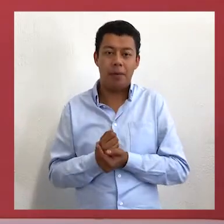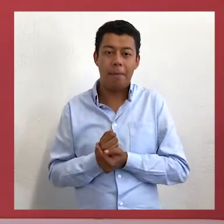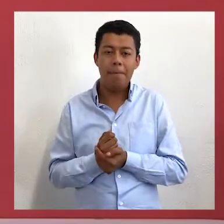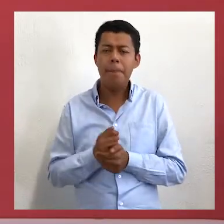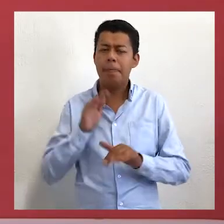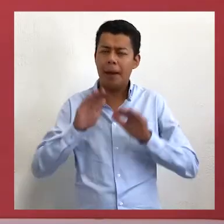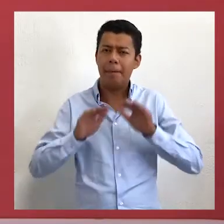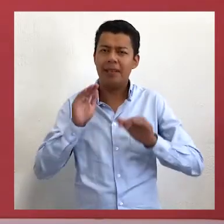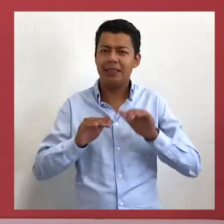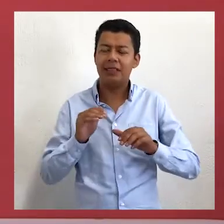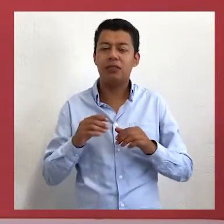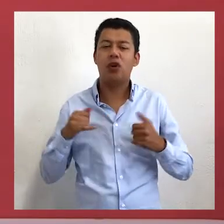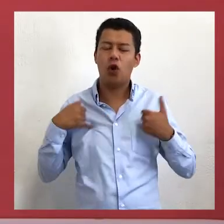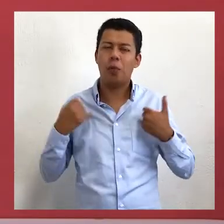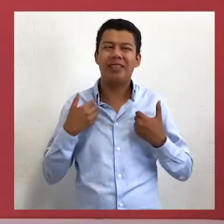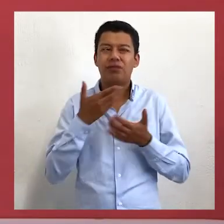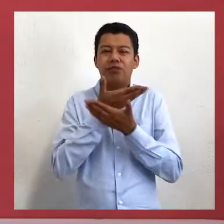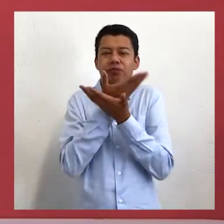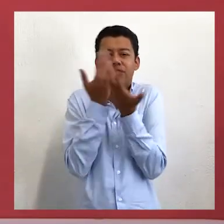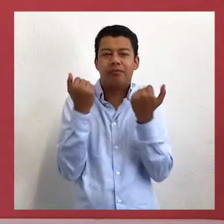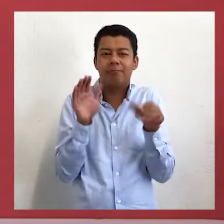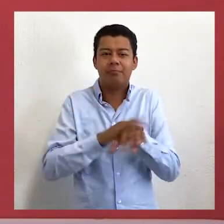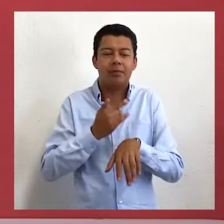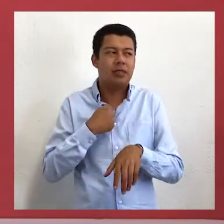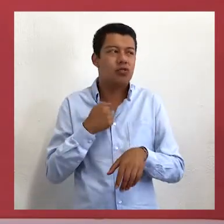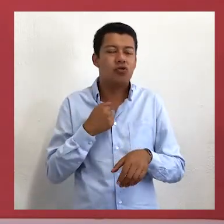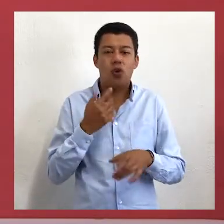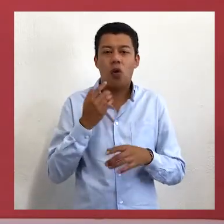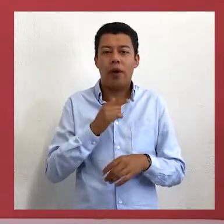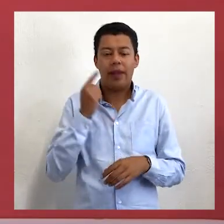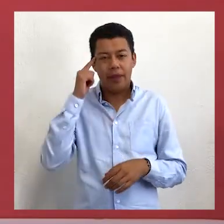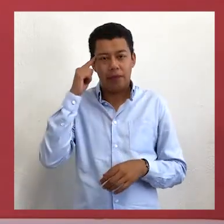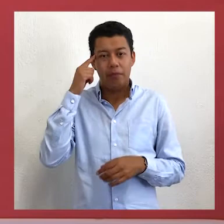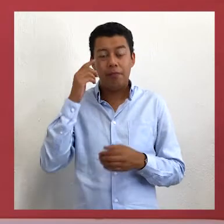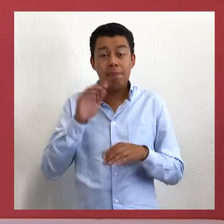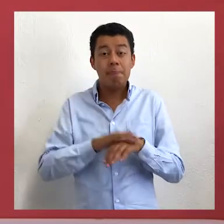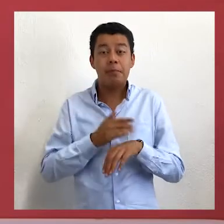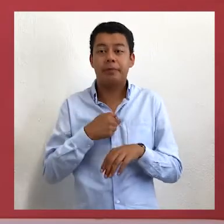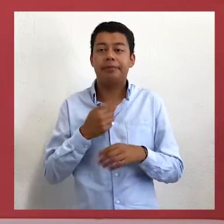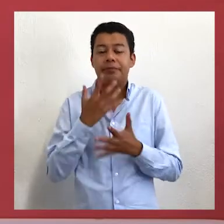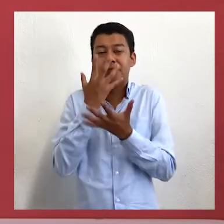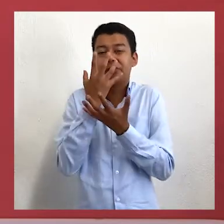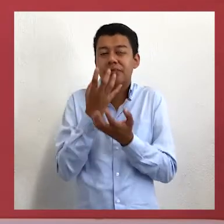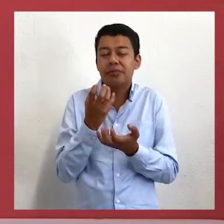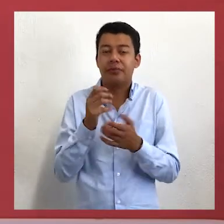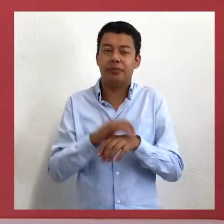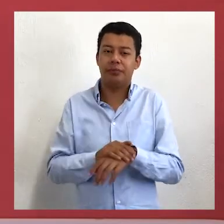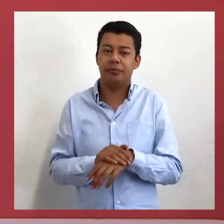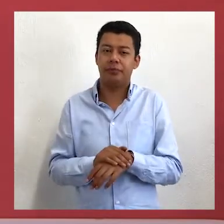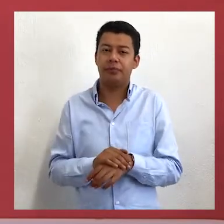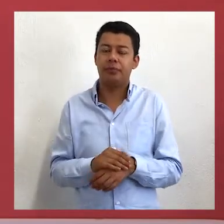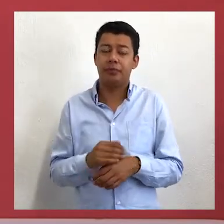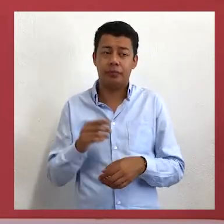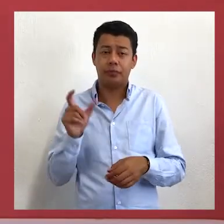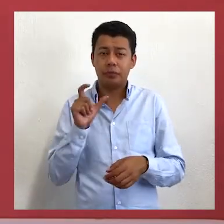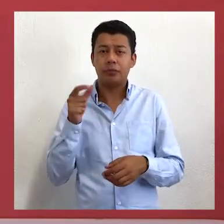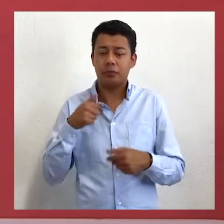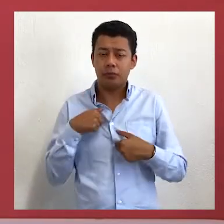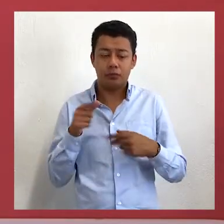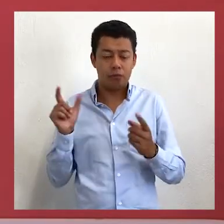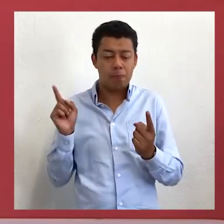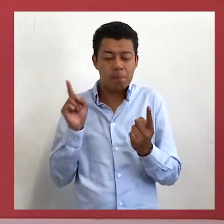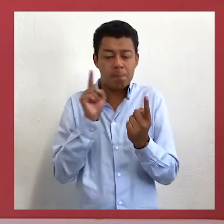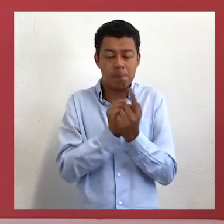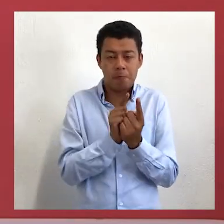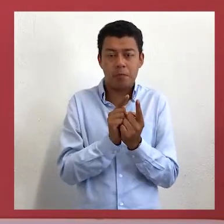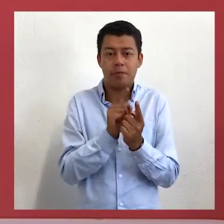siquiera sabe por qué está molesto o por qué está triste. Si ponemos a conversar con ellos en relación a lo que le